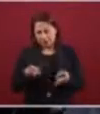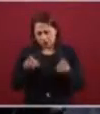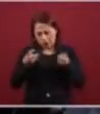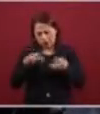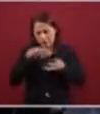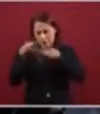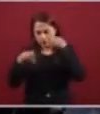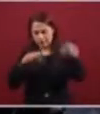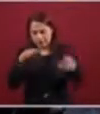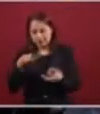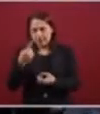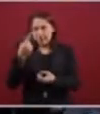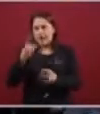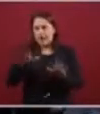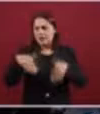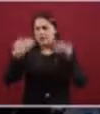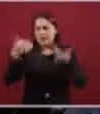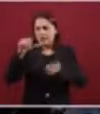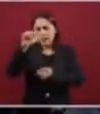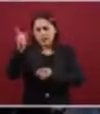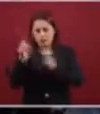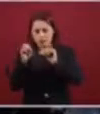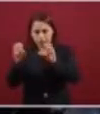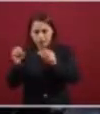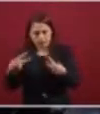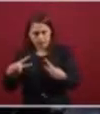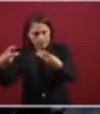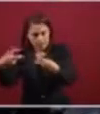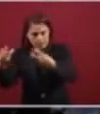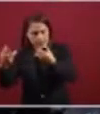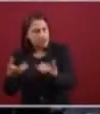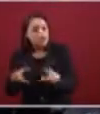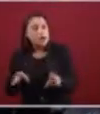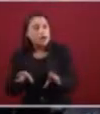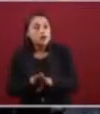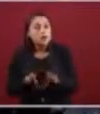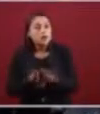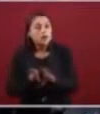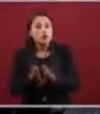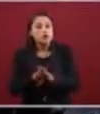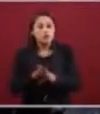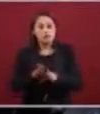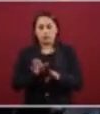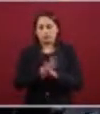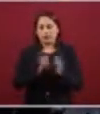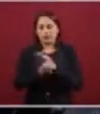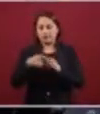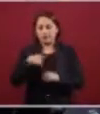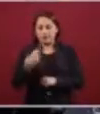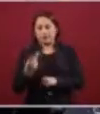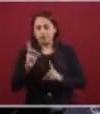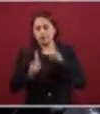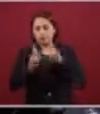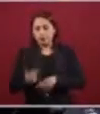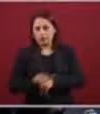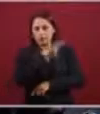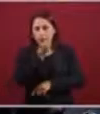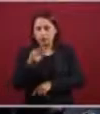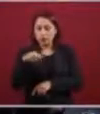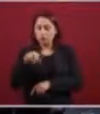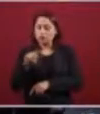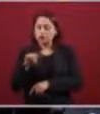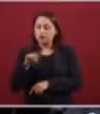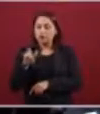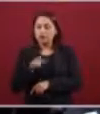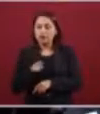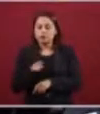una agencia. Uh-huh. Lo que está diciendo es que trabajadores de Notimex hacían notas que terminaban en manos de otra